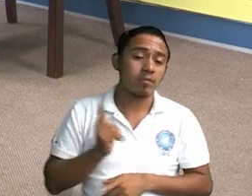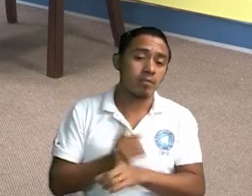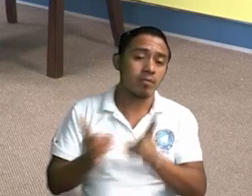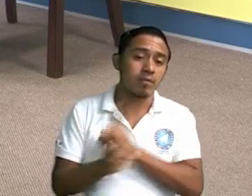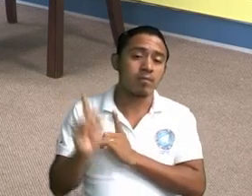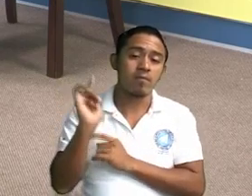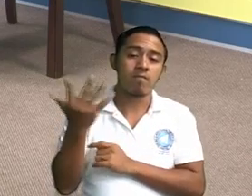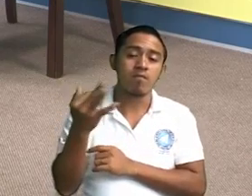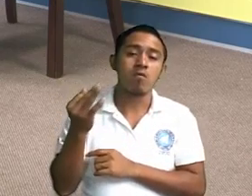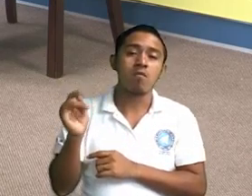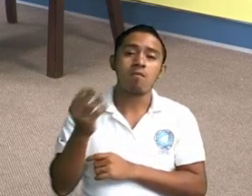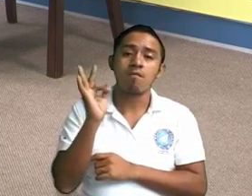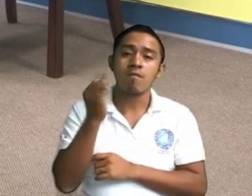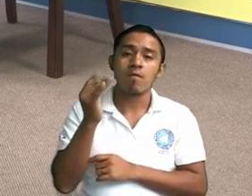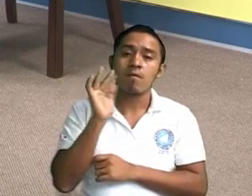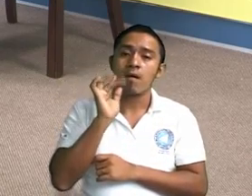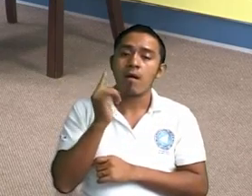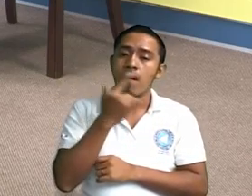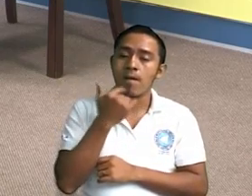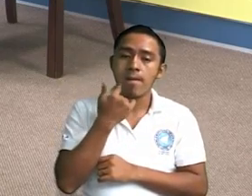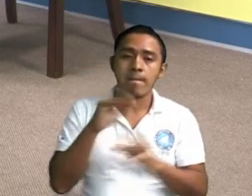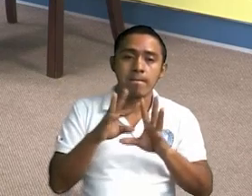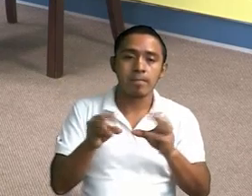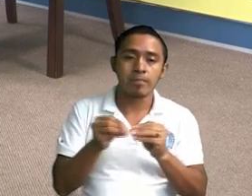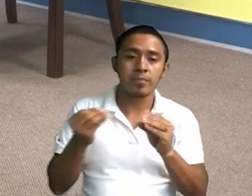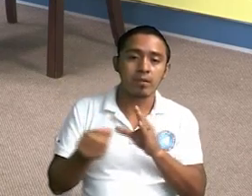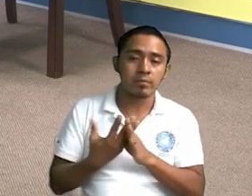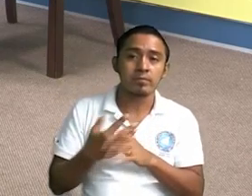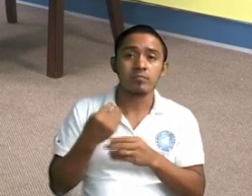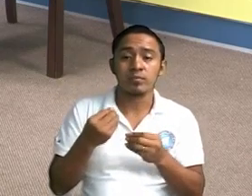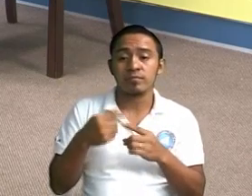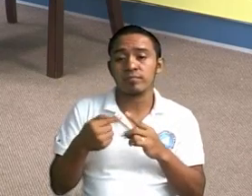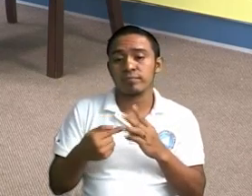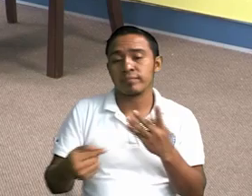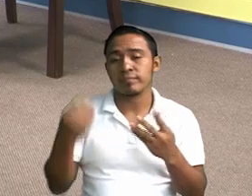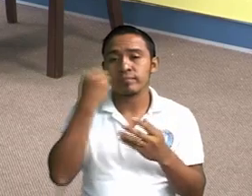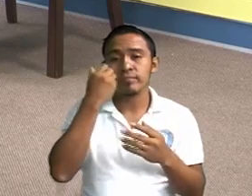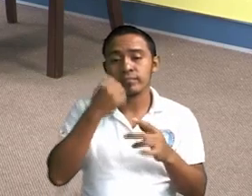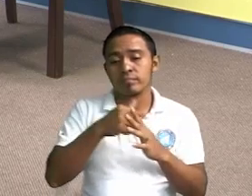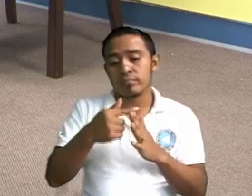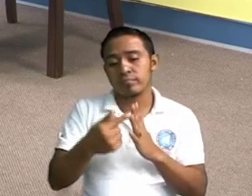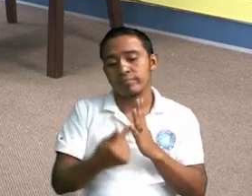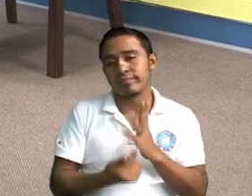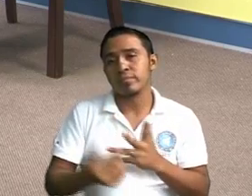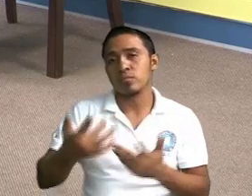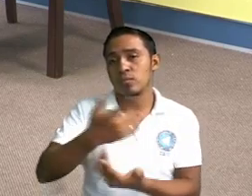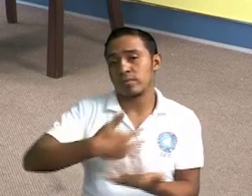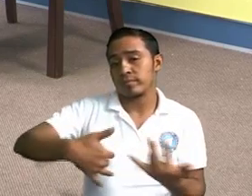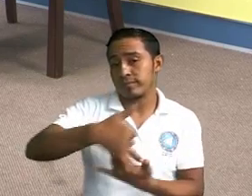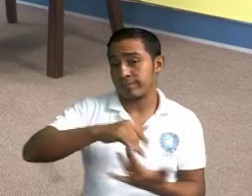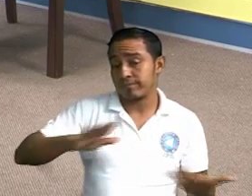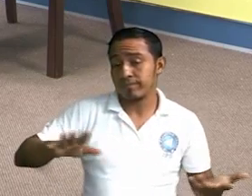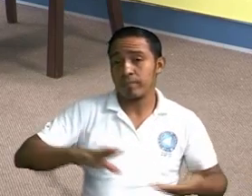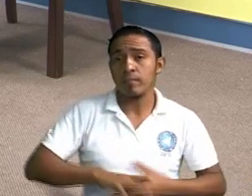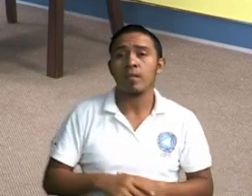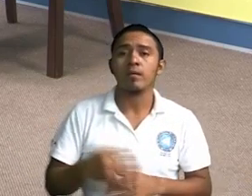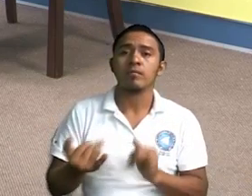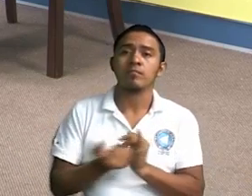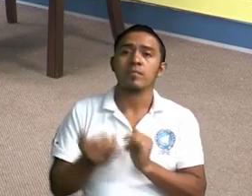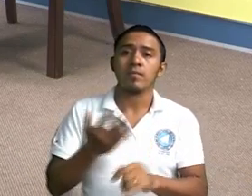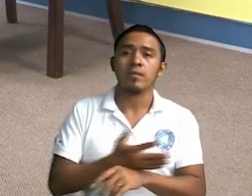la que nosotros estamos tratando un individuo que tiene muchas patologías muchas veces y que incluso estas patologías están relacionadas también como le